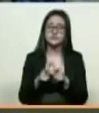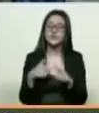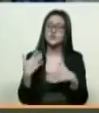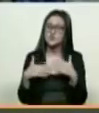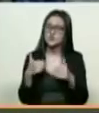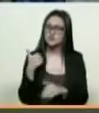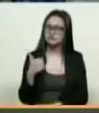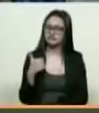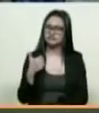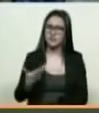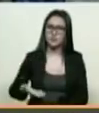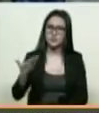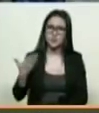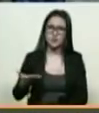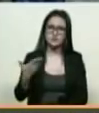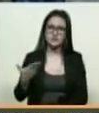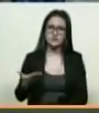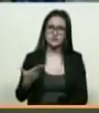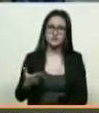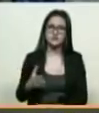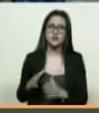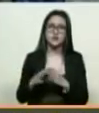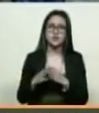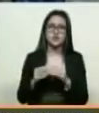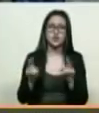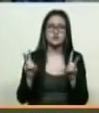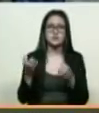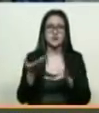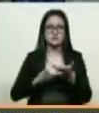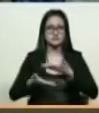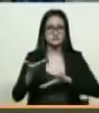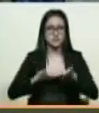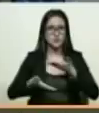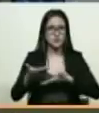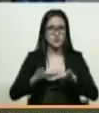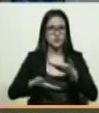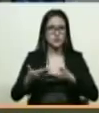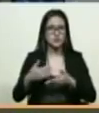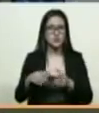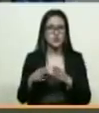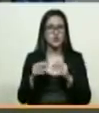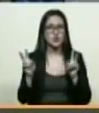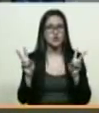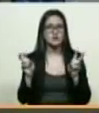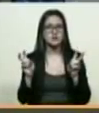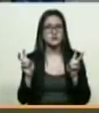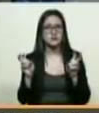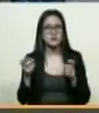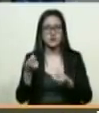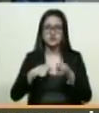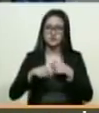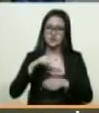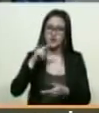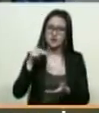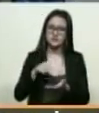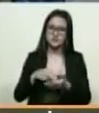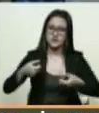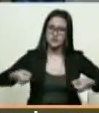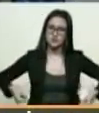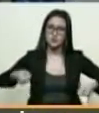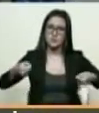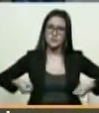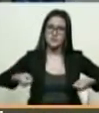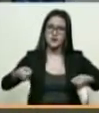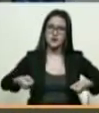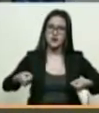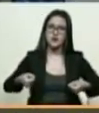productiva con todo el sector de comercialización, todo el sector de la Asociación Nacional de Supermercados